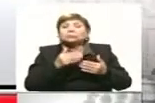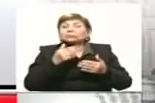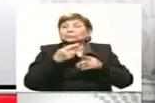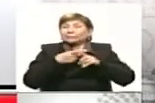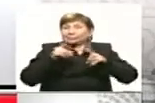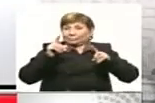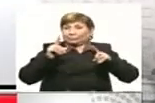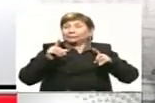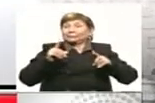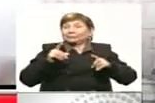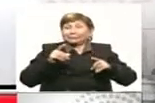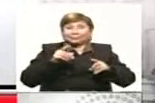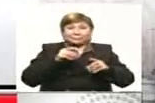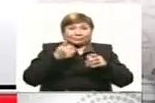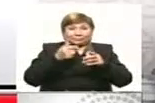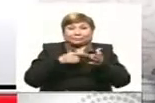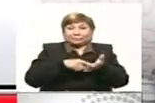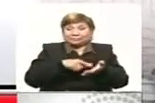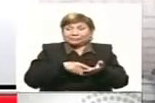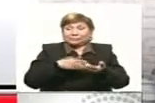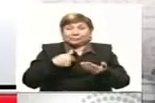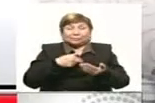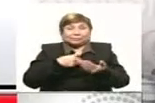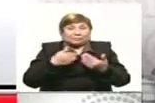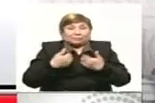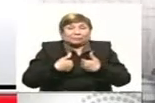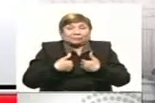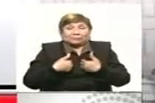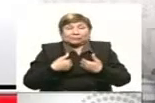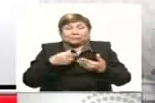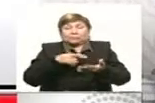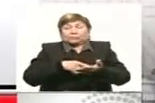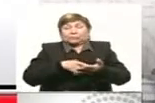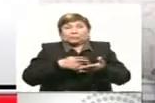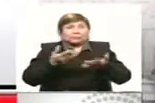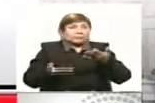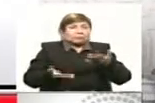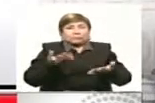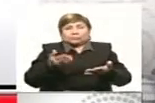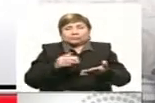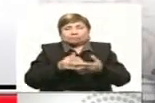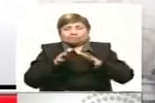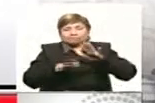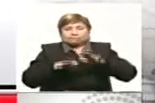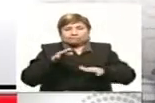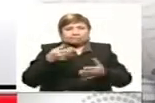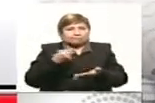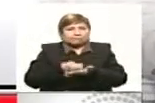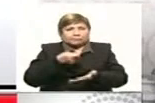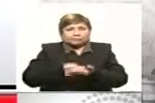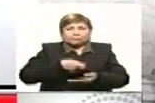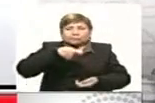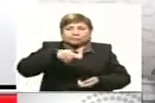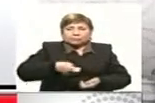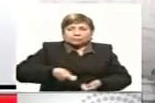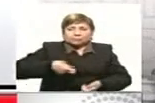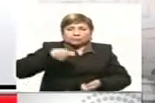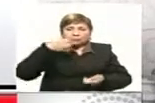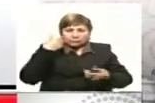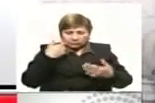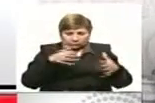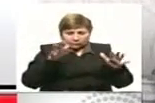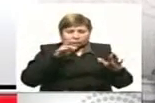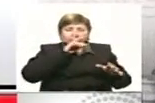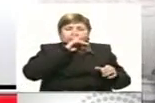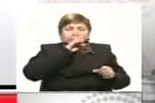diferencia de otras deudas, en casi todas las otras deudas nosotros tenemos, digamos, una cantidad cierta de pago. ¿Me explico? Ya nos hemos